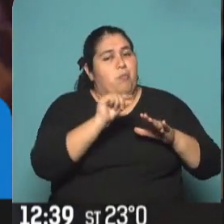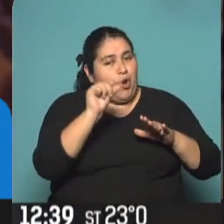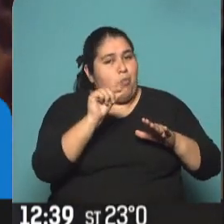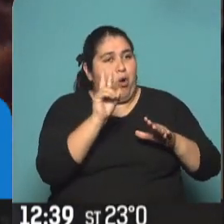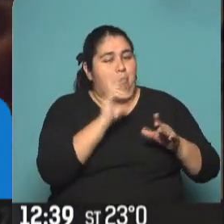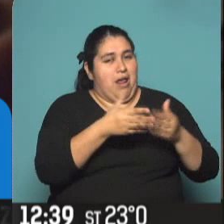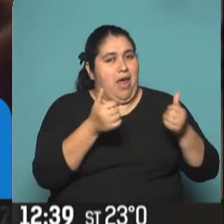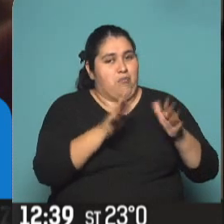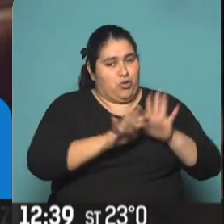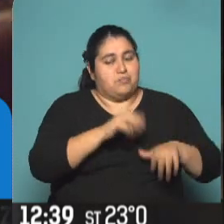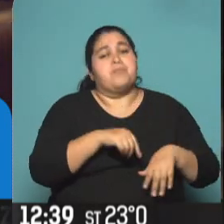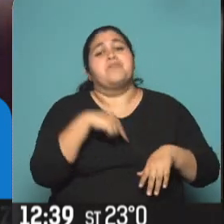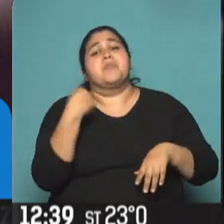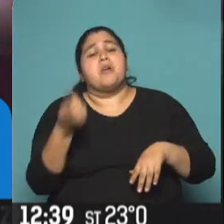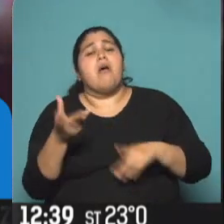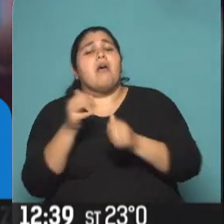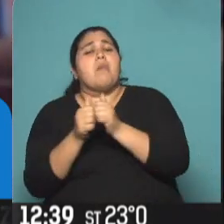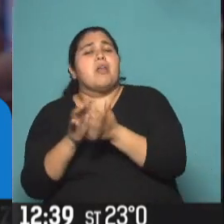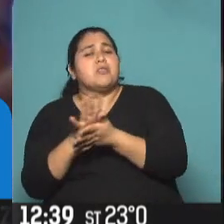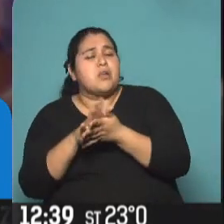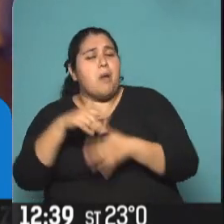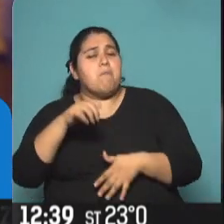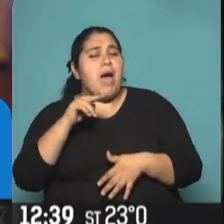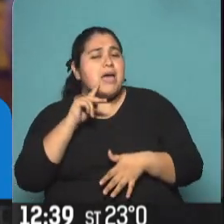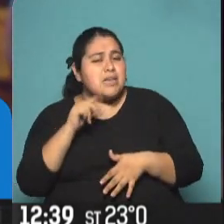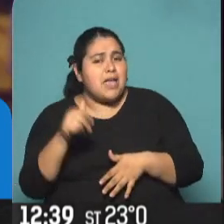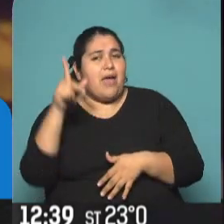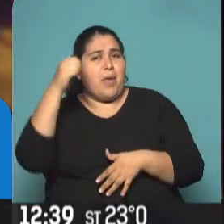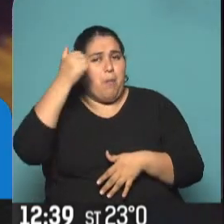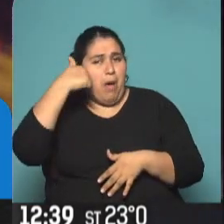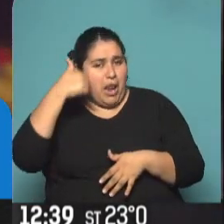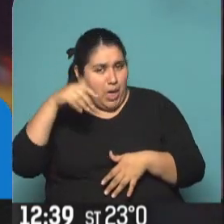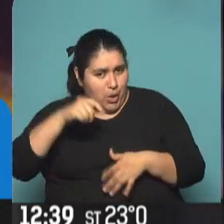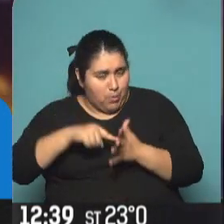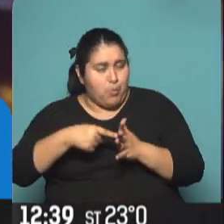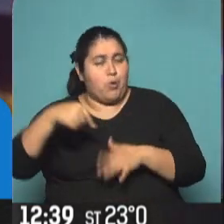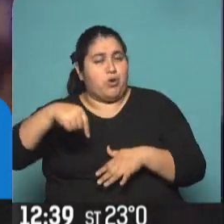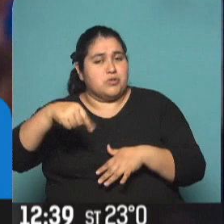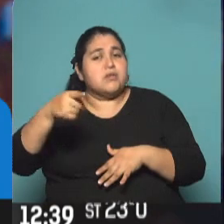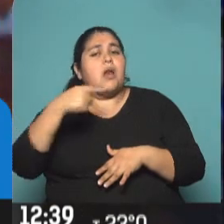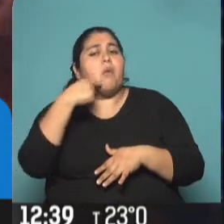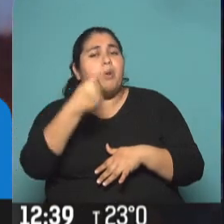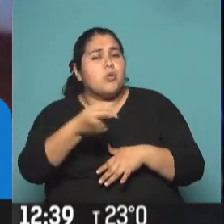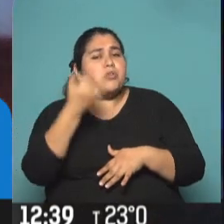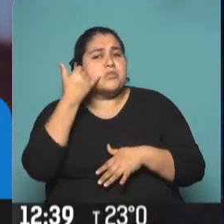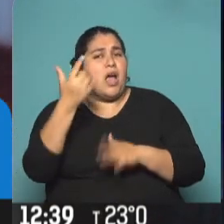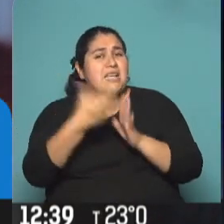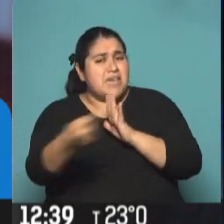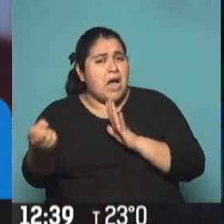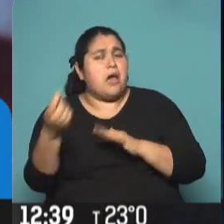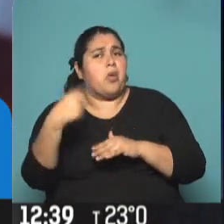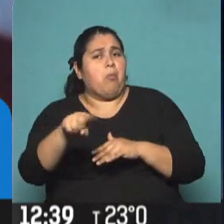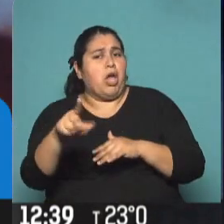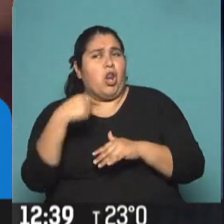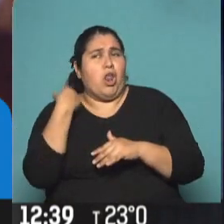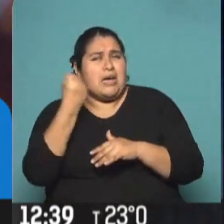rápidamente una reparación histórica maría aplicarme lucente de palermo pregunta por la reparación cuenta que se la sacaron pero que hicieron todo